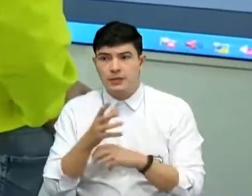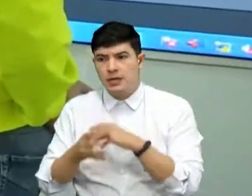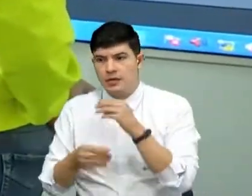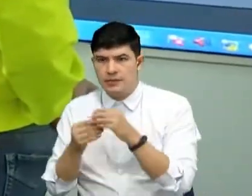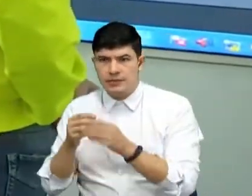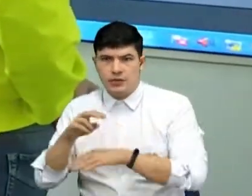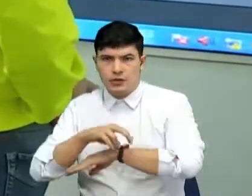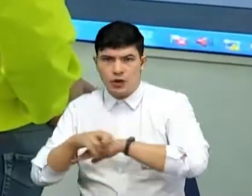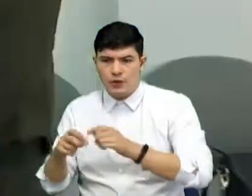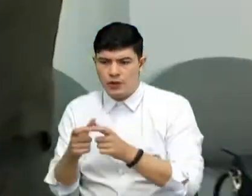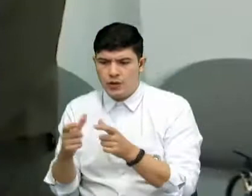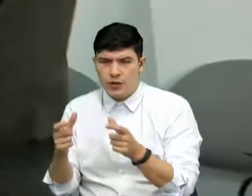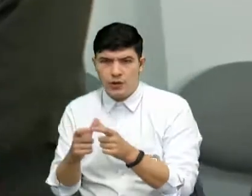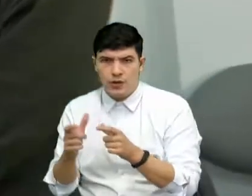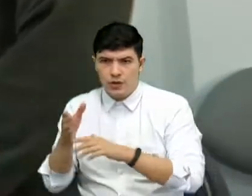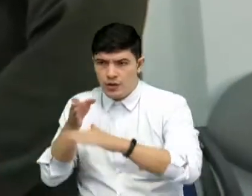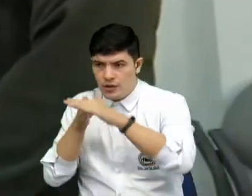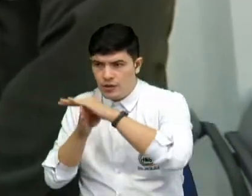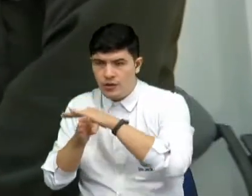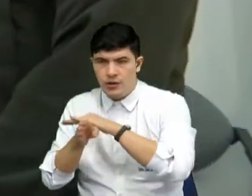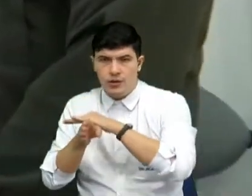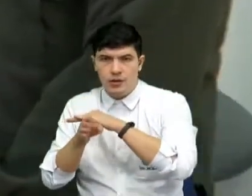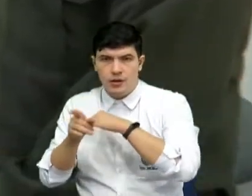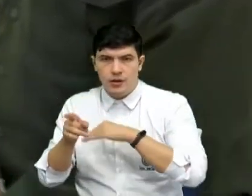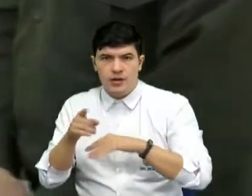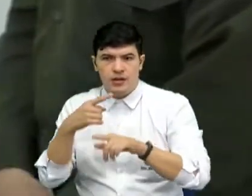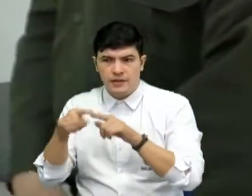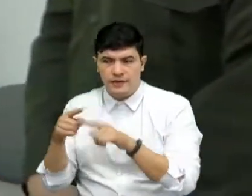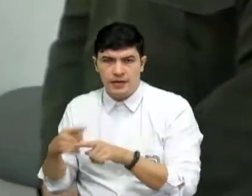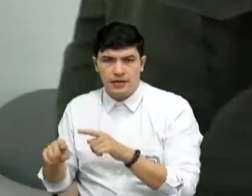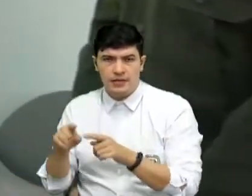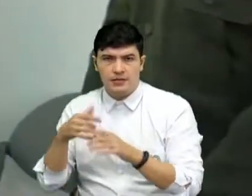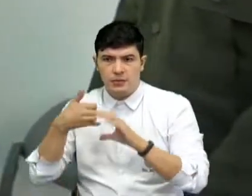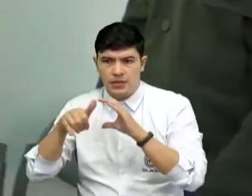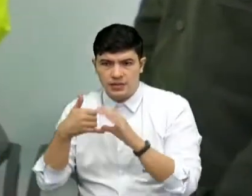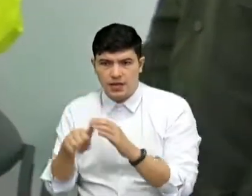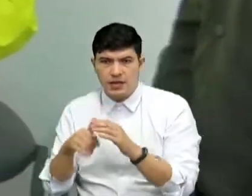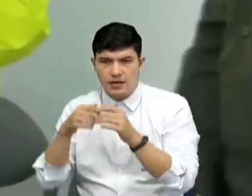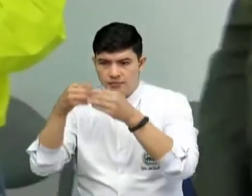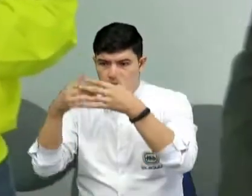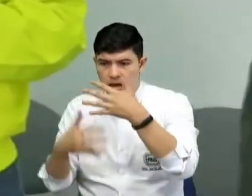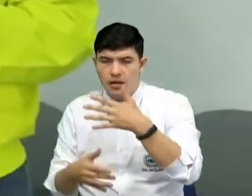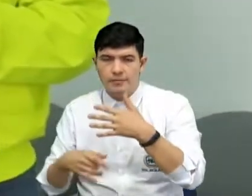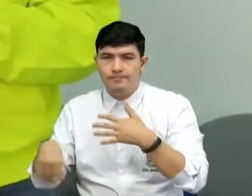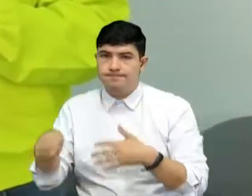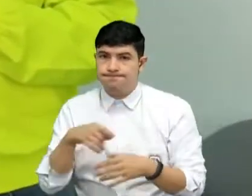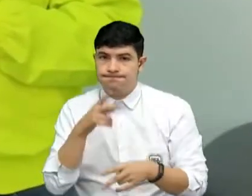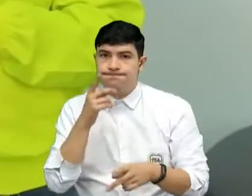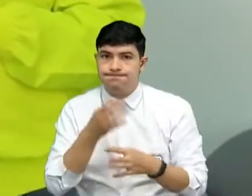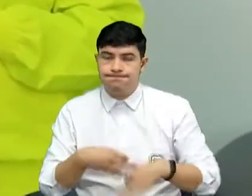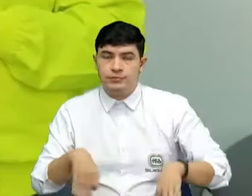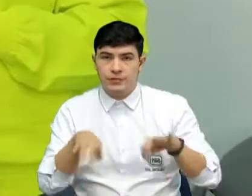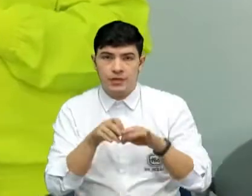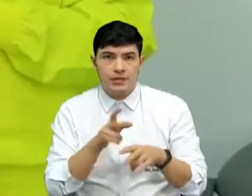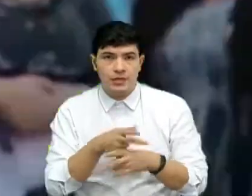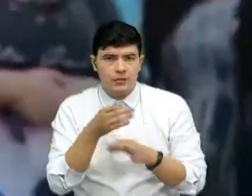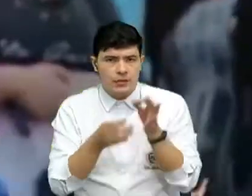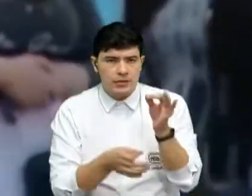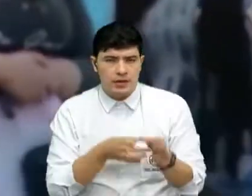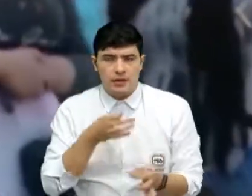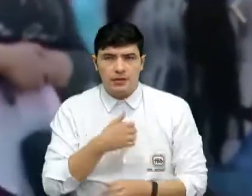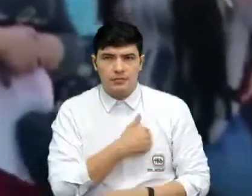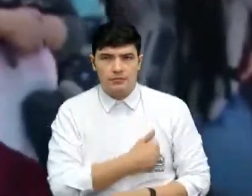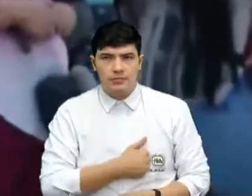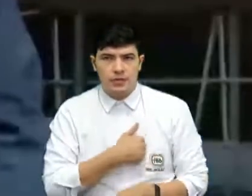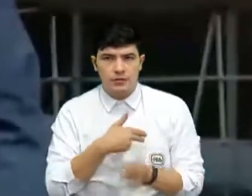credenciales para acceder, digamos, a diferentes plataformas de mensajería como WhatsApp. Las autoridades recomiendan denunciar y tener especial cuidado en